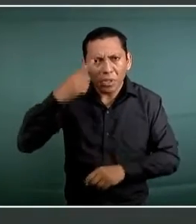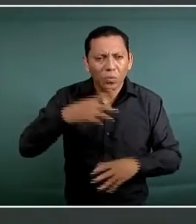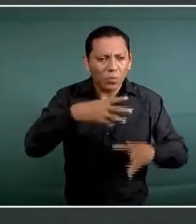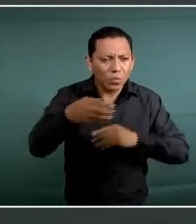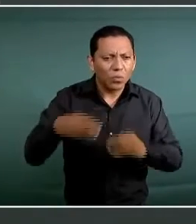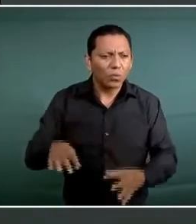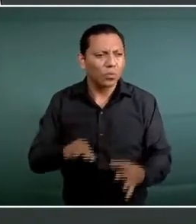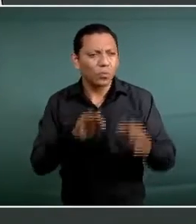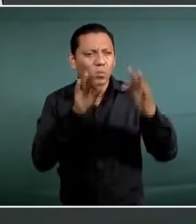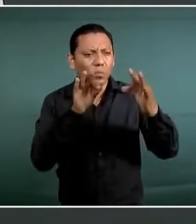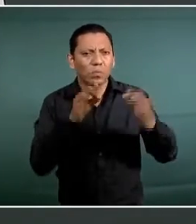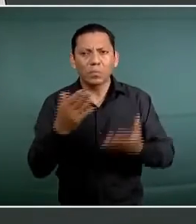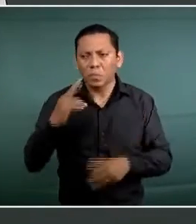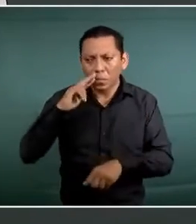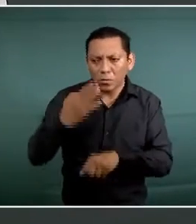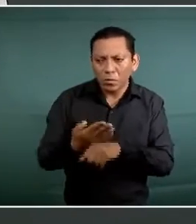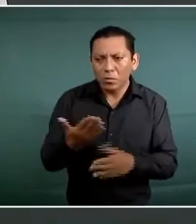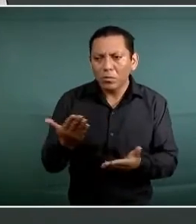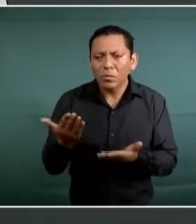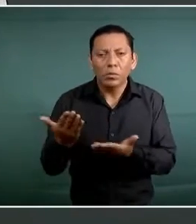la pandemia quedó en manos de ellos